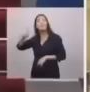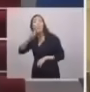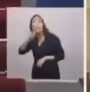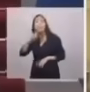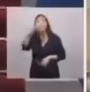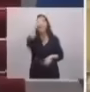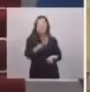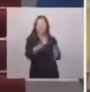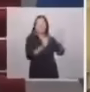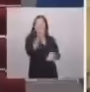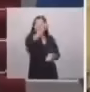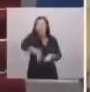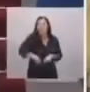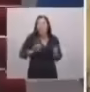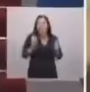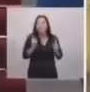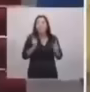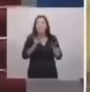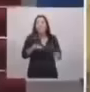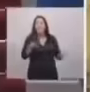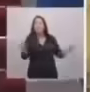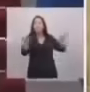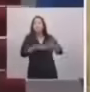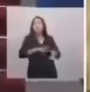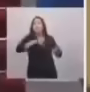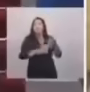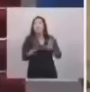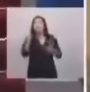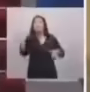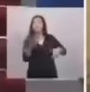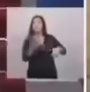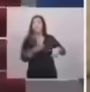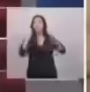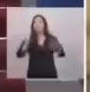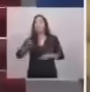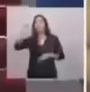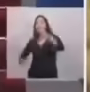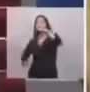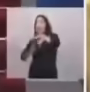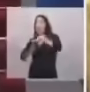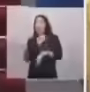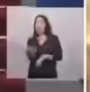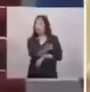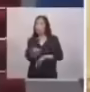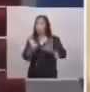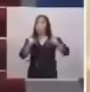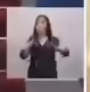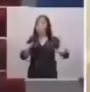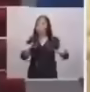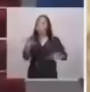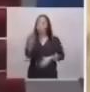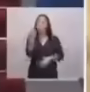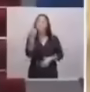países que progresan desarrollados y libres el tema es que nos estamos olvidando invito al colega le devuelvo la gentileza a hacer un diagnóstico